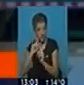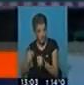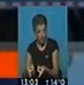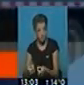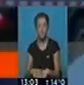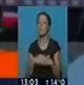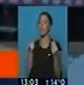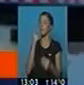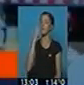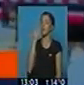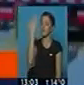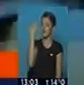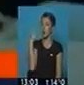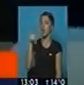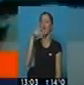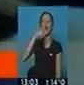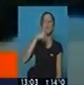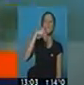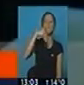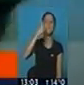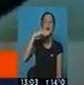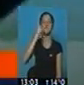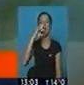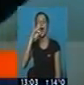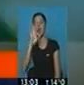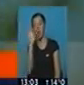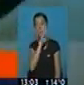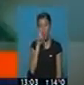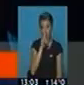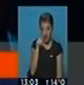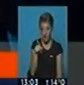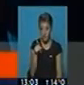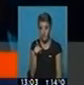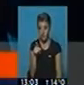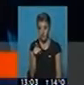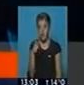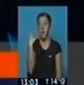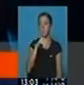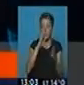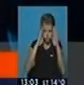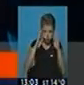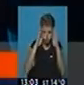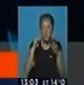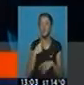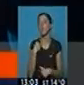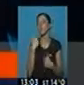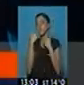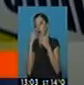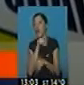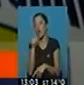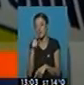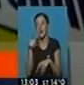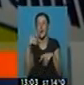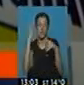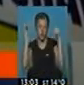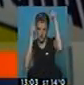un incidente estos días en Twitter con Marina Corina Machado, que es un ala más radical de la oposición, por lo menos más radical en el sentido de antichavismo, no sé si más radical en el sentido de su